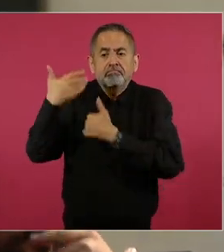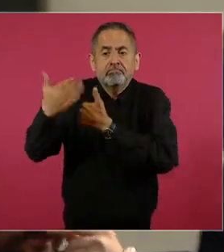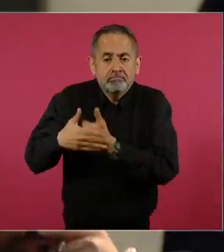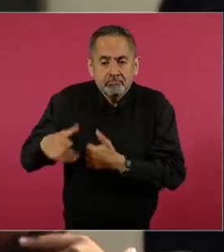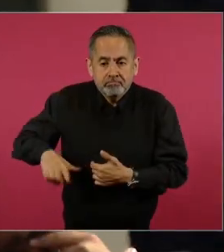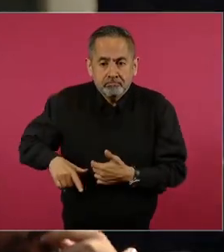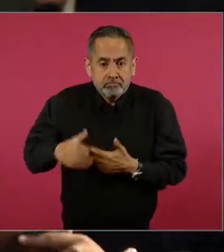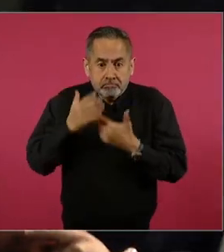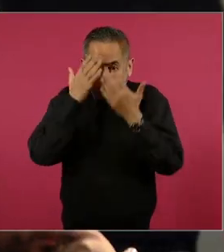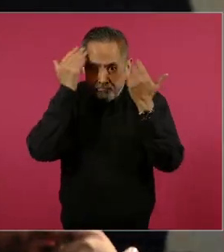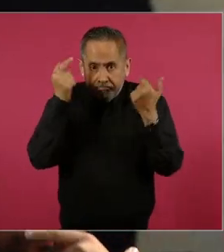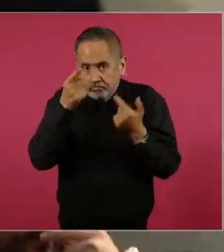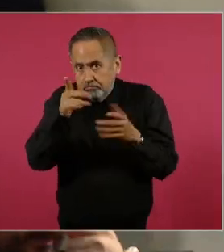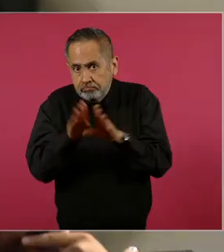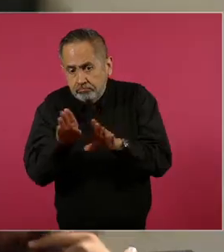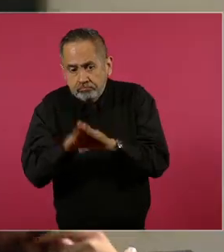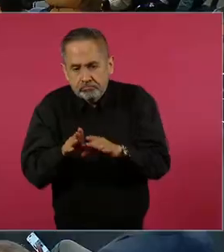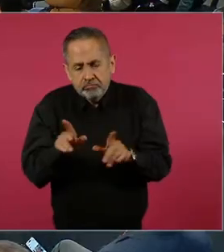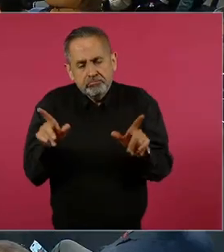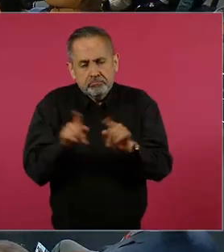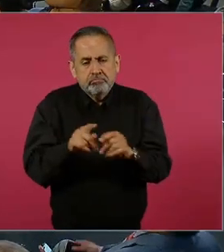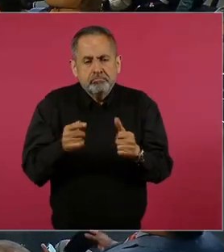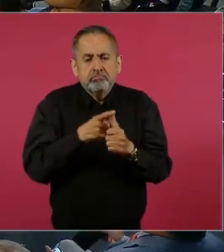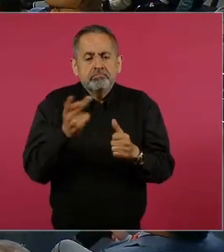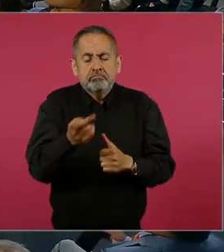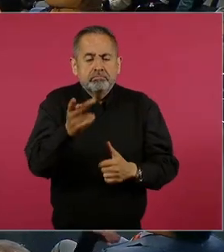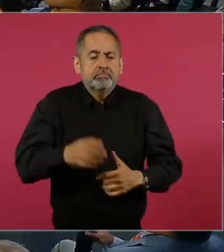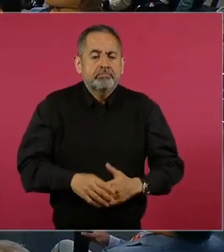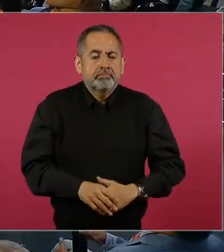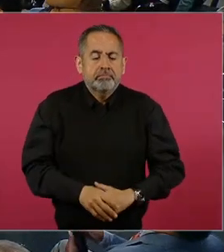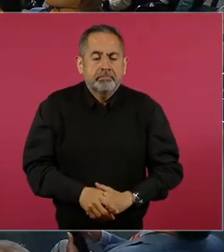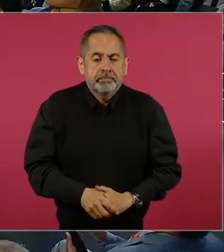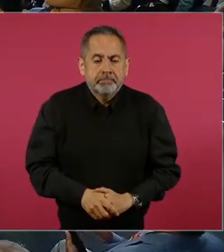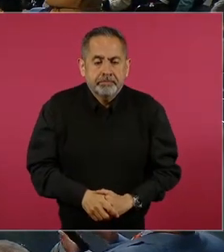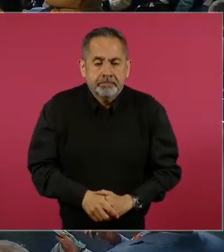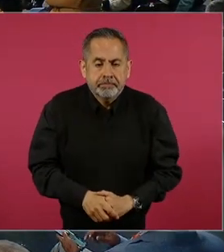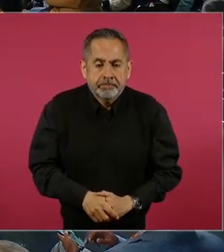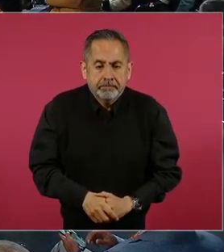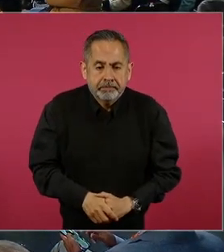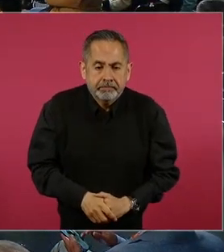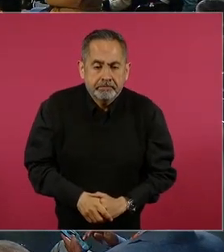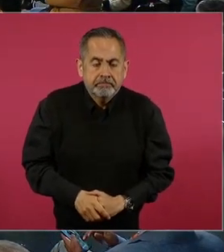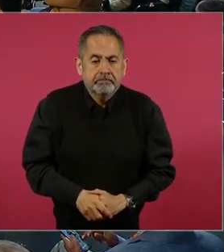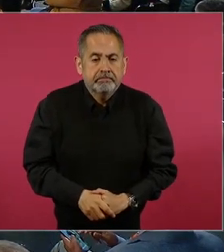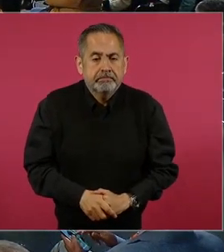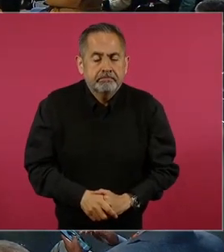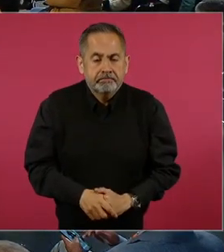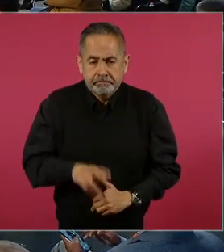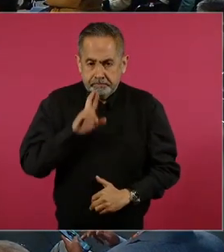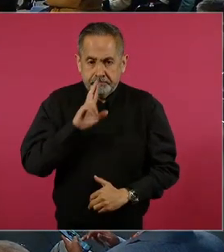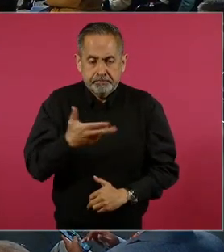No sé si tengas información, sería mi primera pregunta. Sí, mira, en general